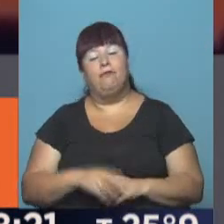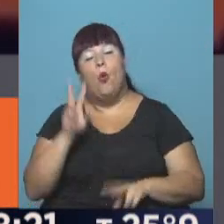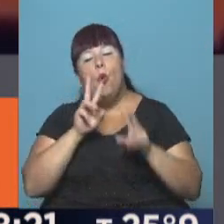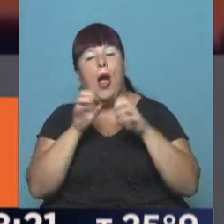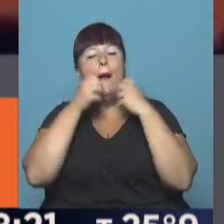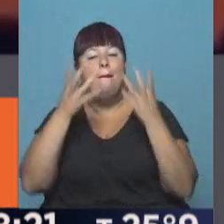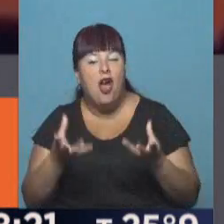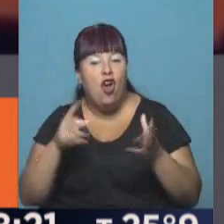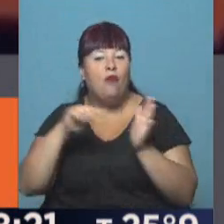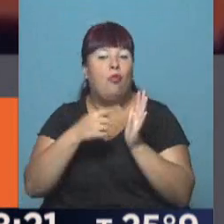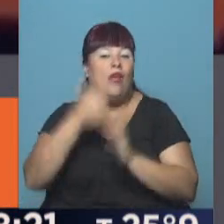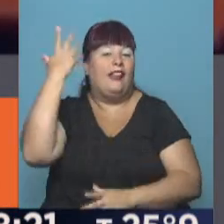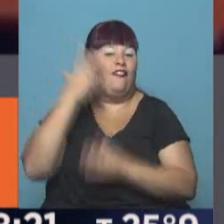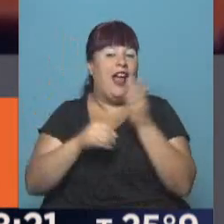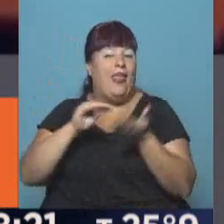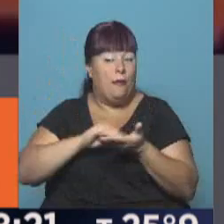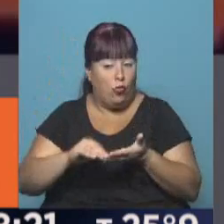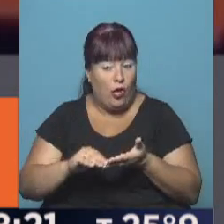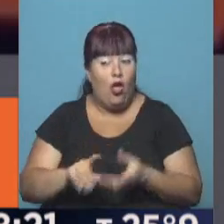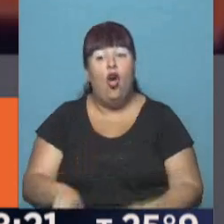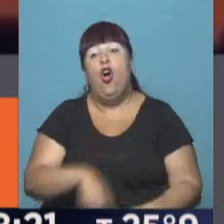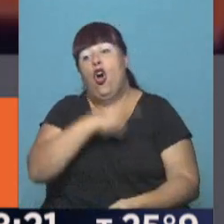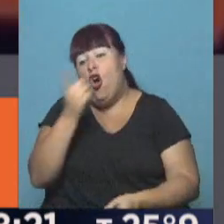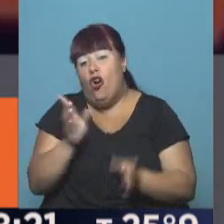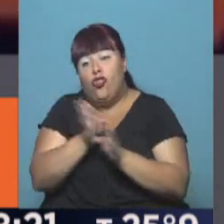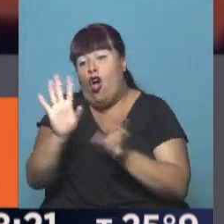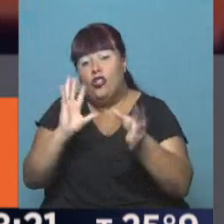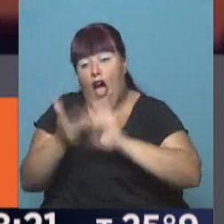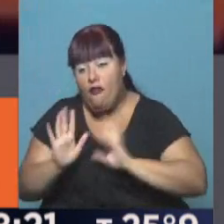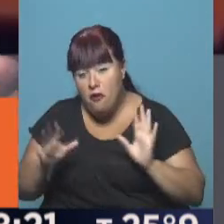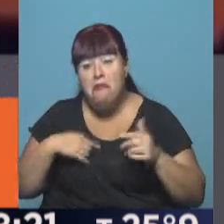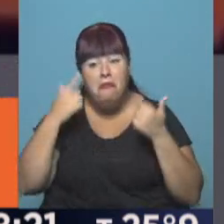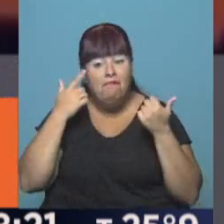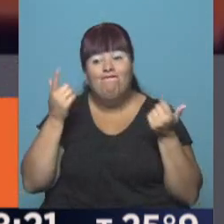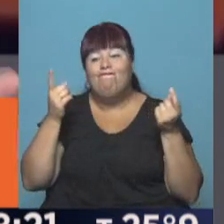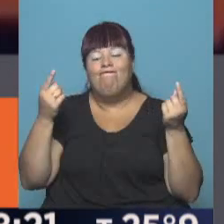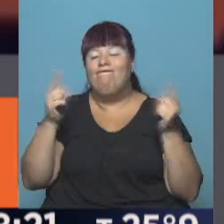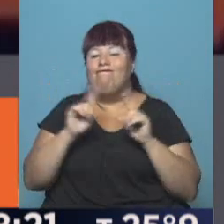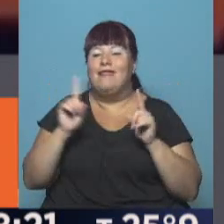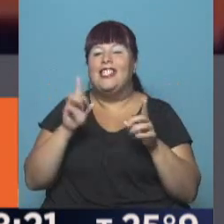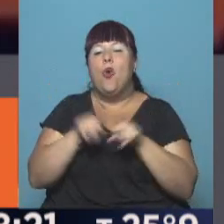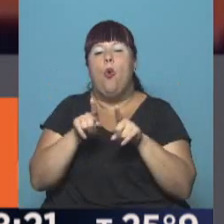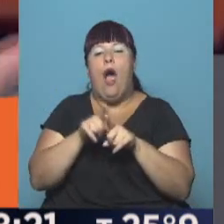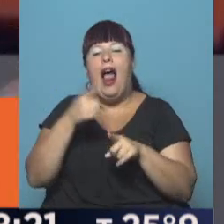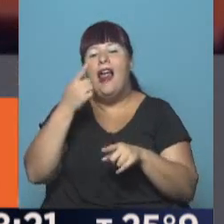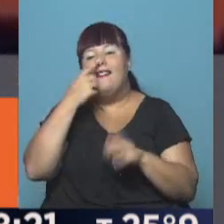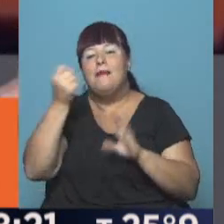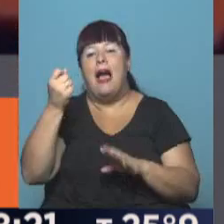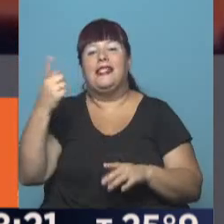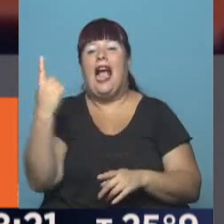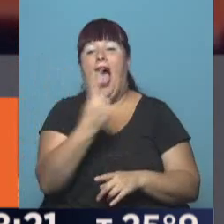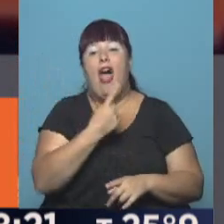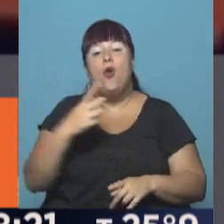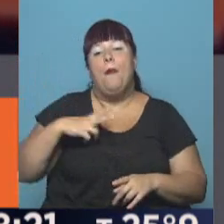tratar de mejorar las cuestiones que tenían en el legislativo. Otros eligieron otro camino, que me parecía que no era poner los intereses